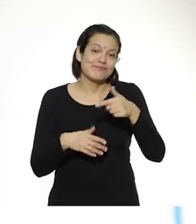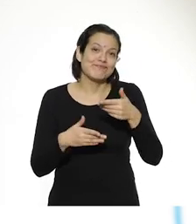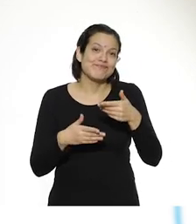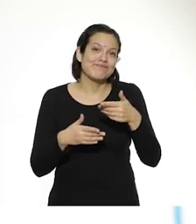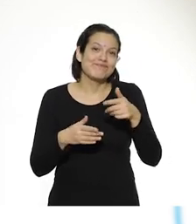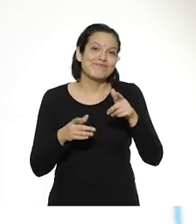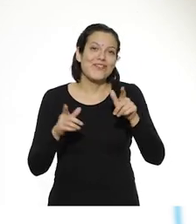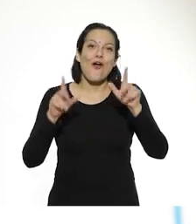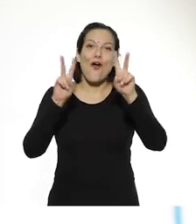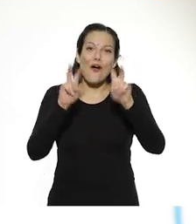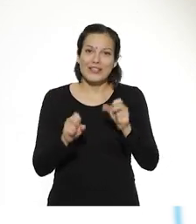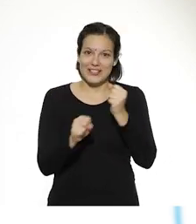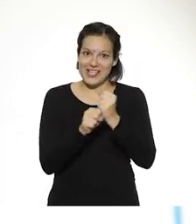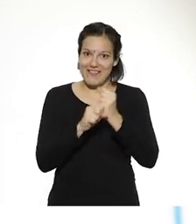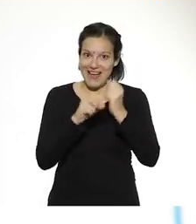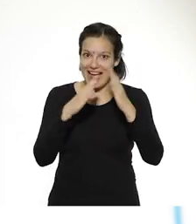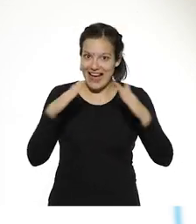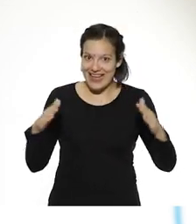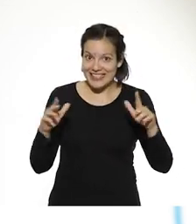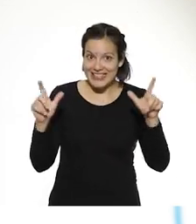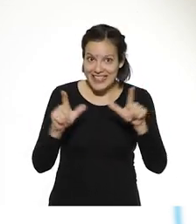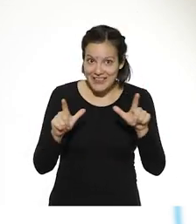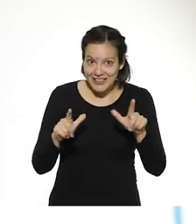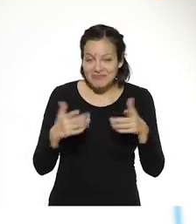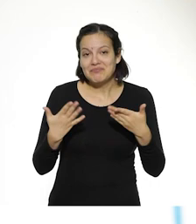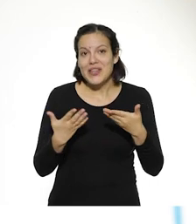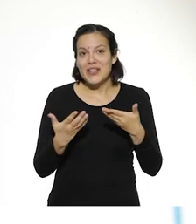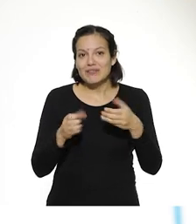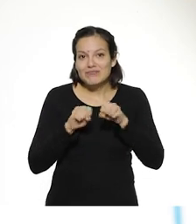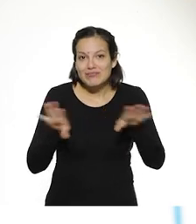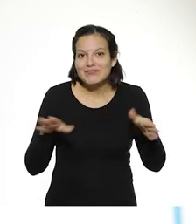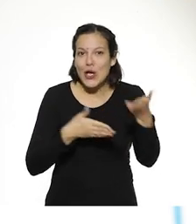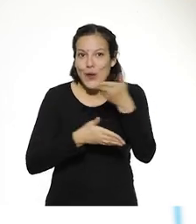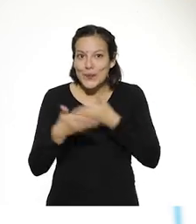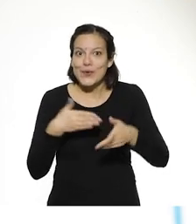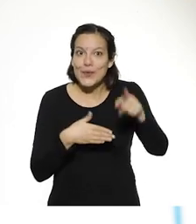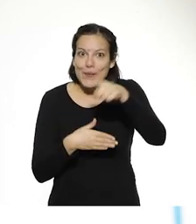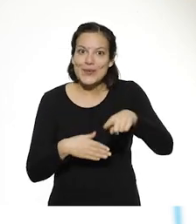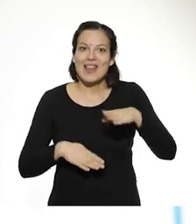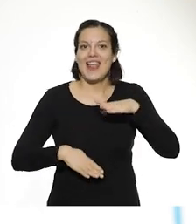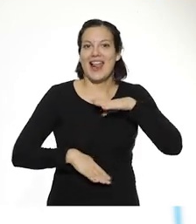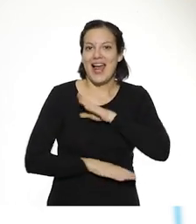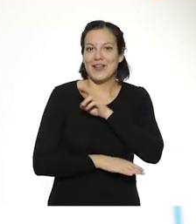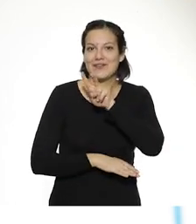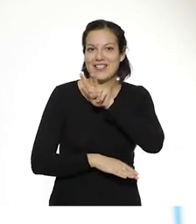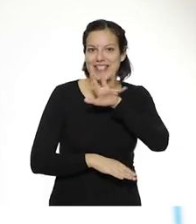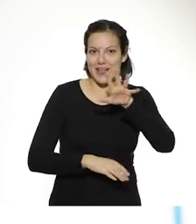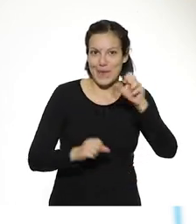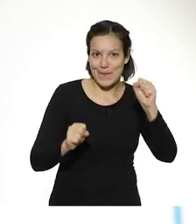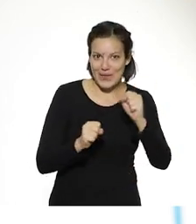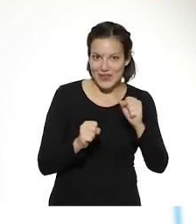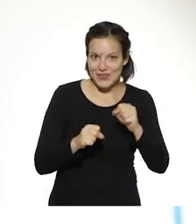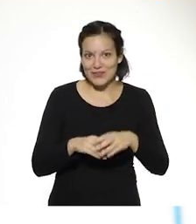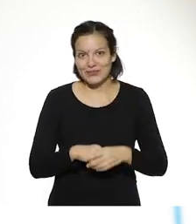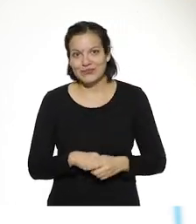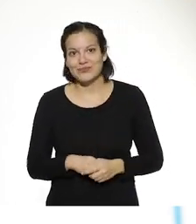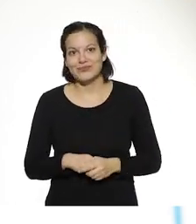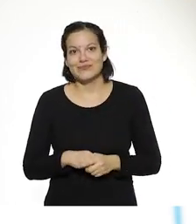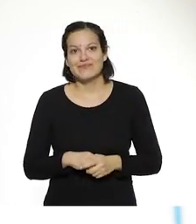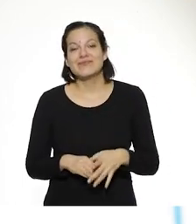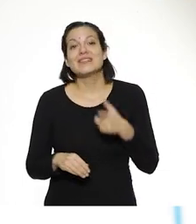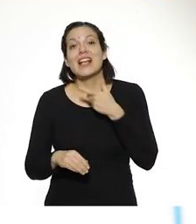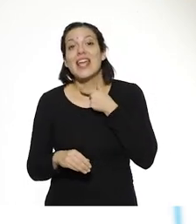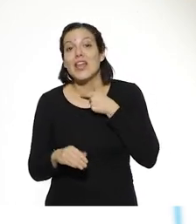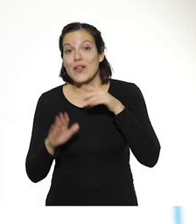desde Contenidos en Casa TV, para poder compartir con ustedes este acto del 25 de mayo.